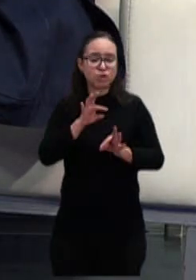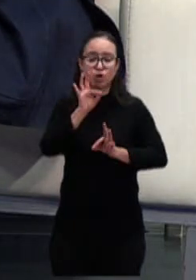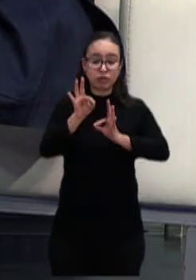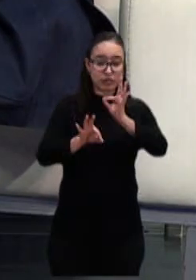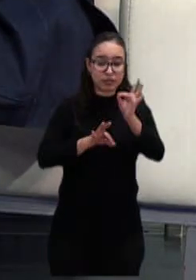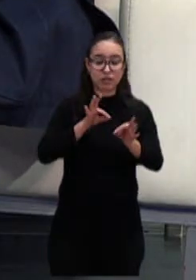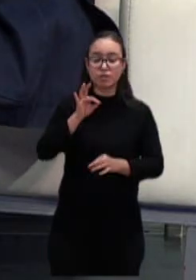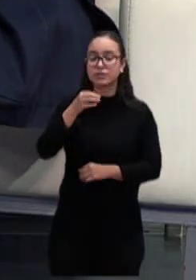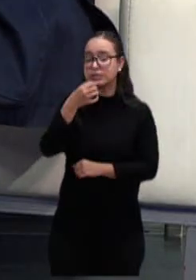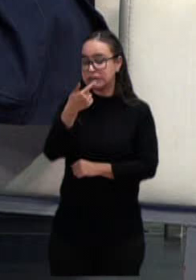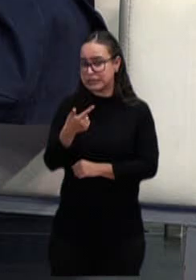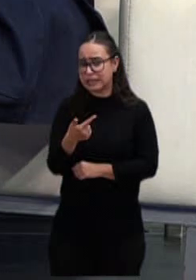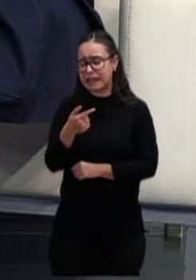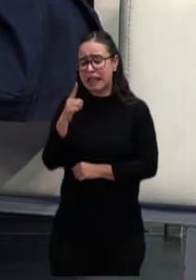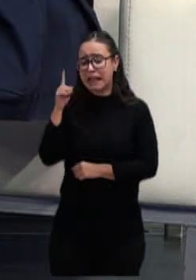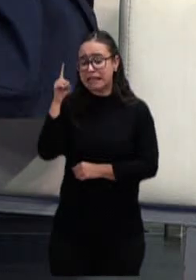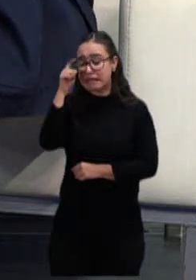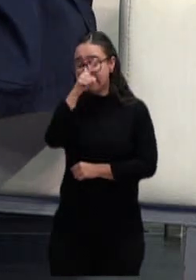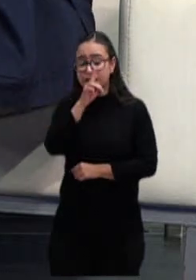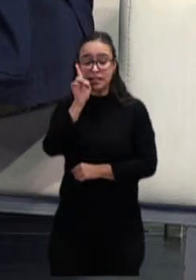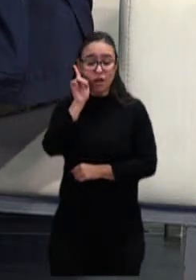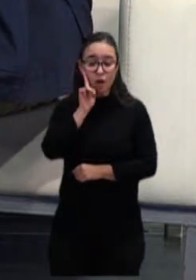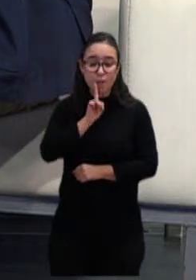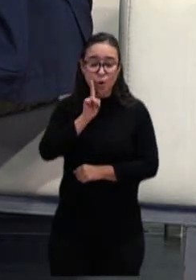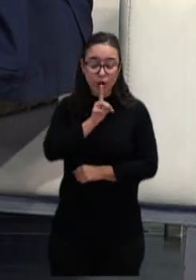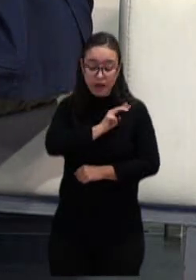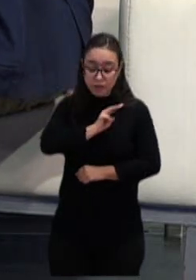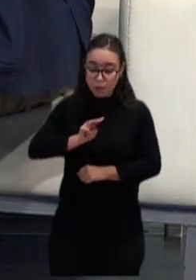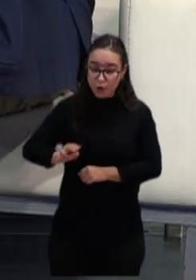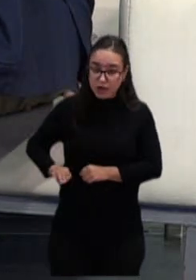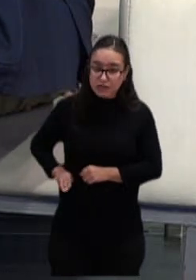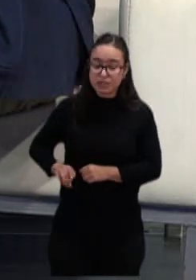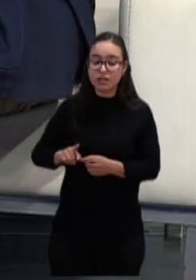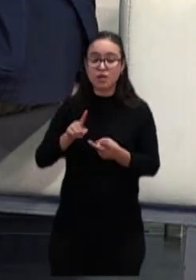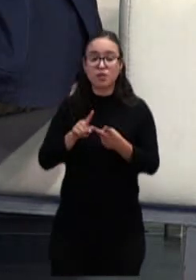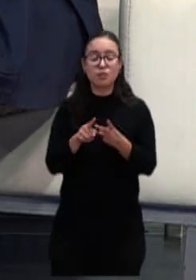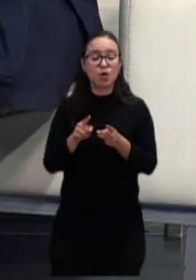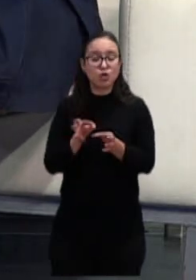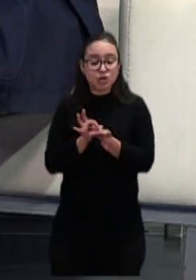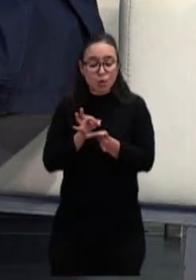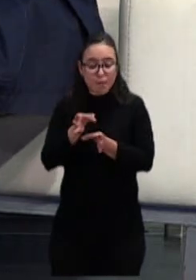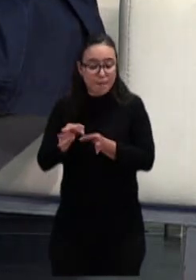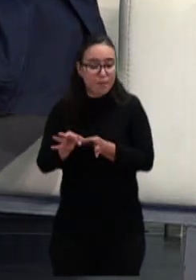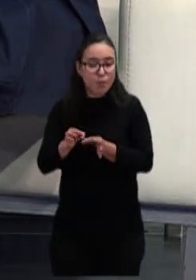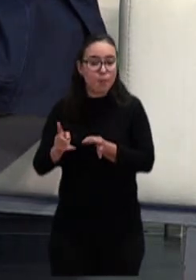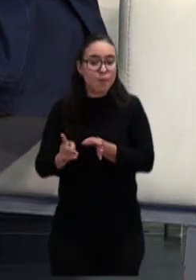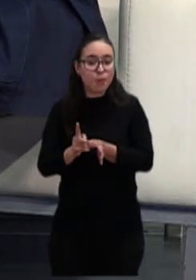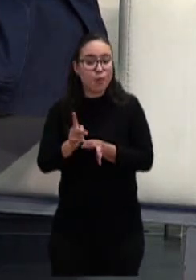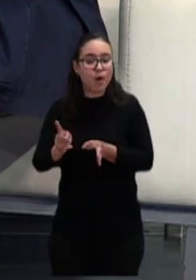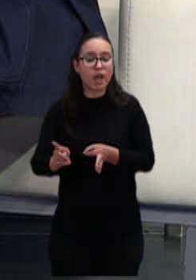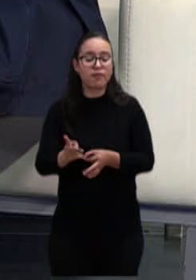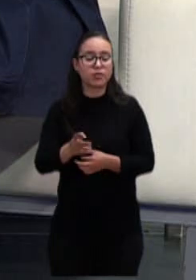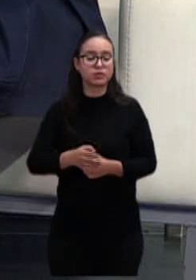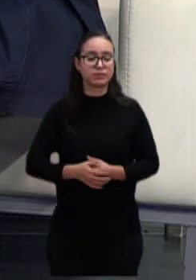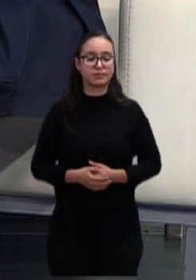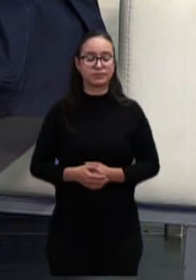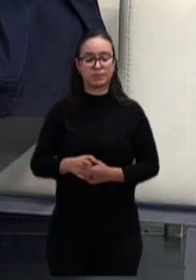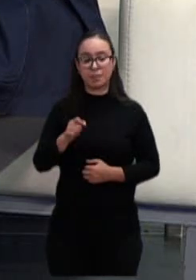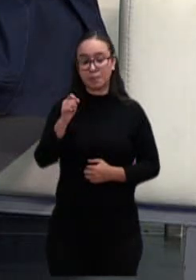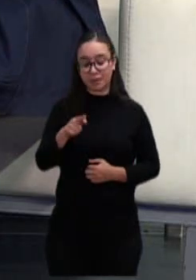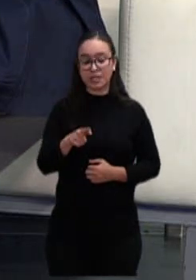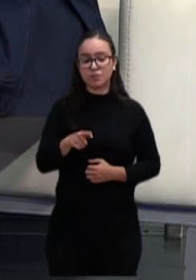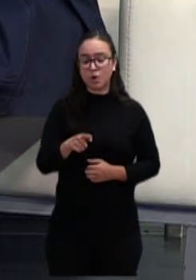lo difícil que se ve la mujer en municipios en comunidades magistrado bueno tenemos también en las